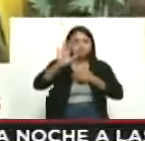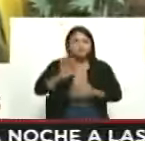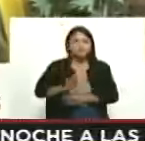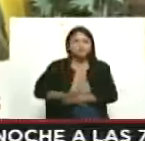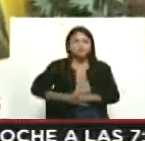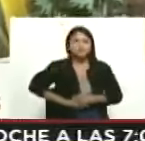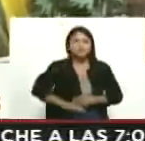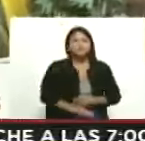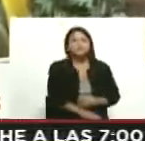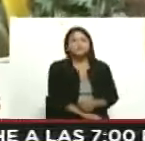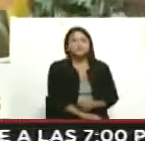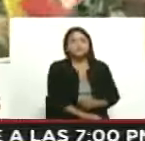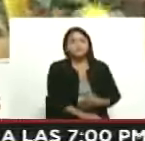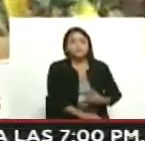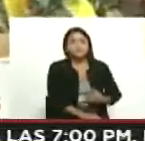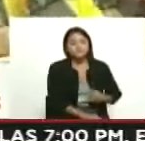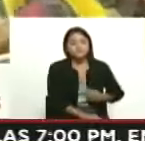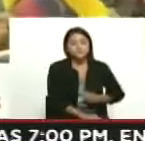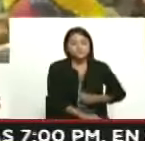Por 200 y más años.